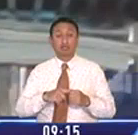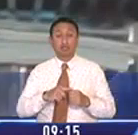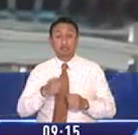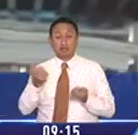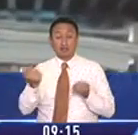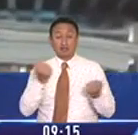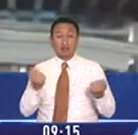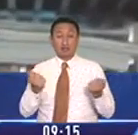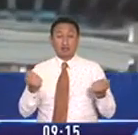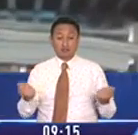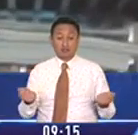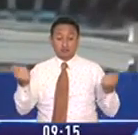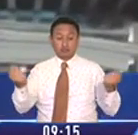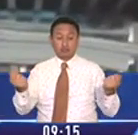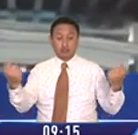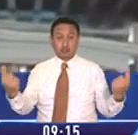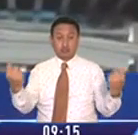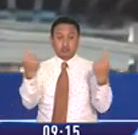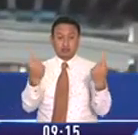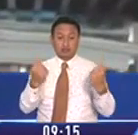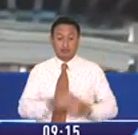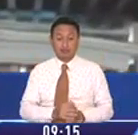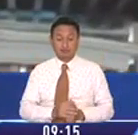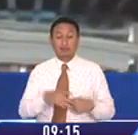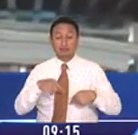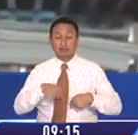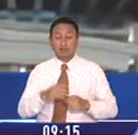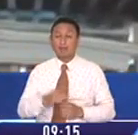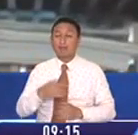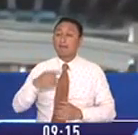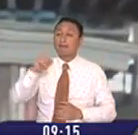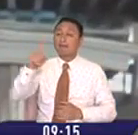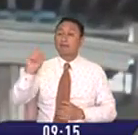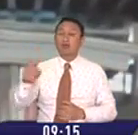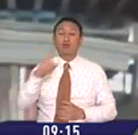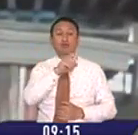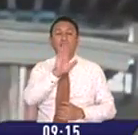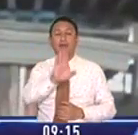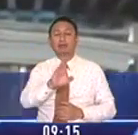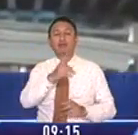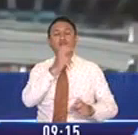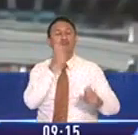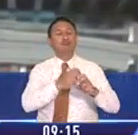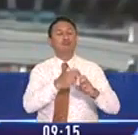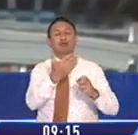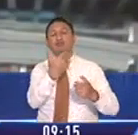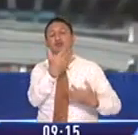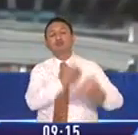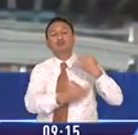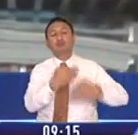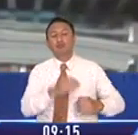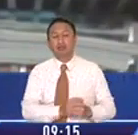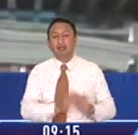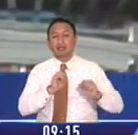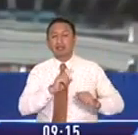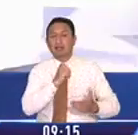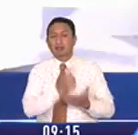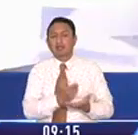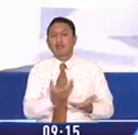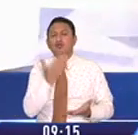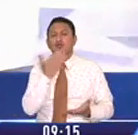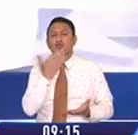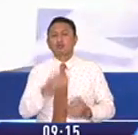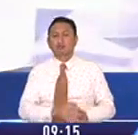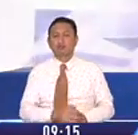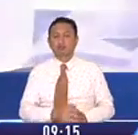conductores, es posible entonces exigir cosas más concretas, más apegadas a la realidad.